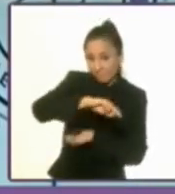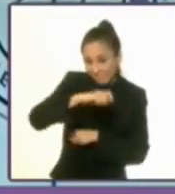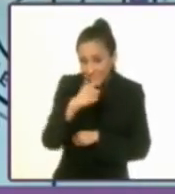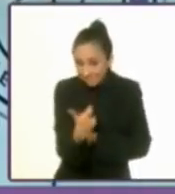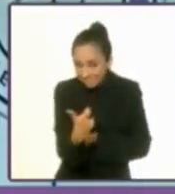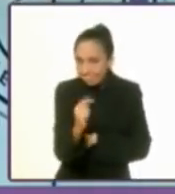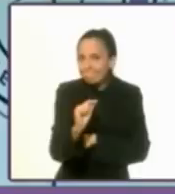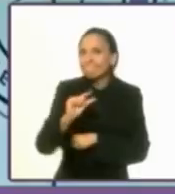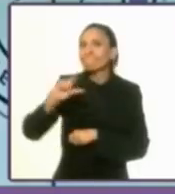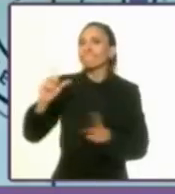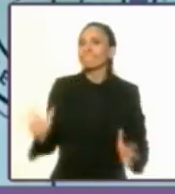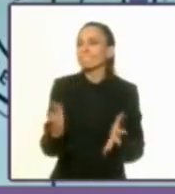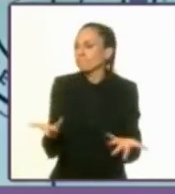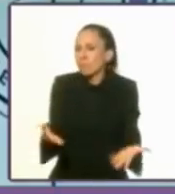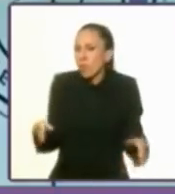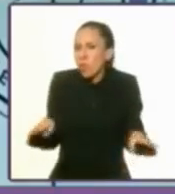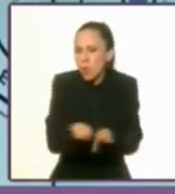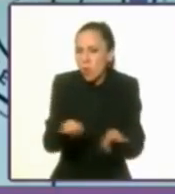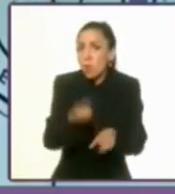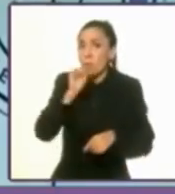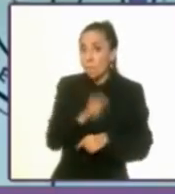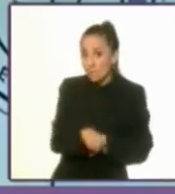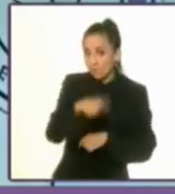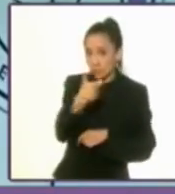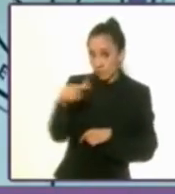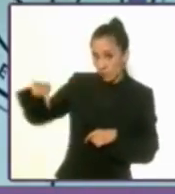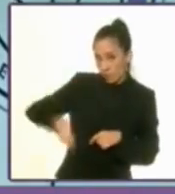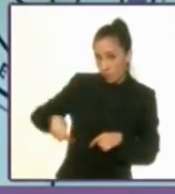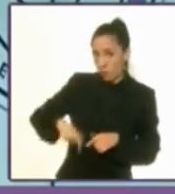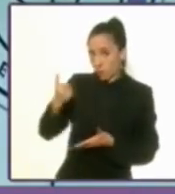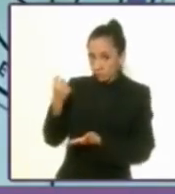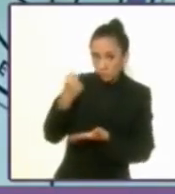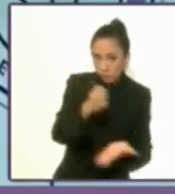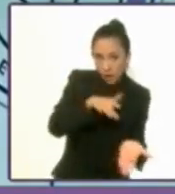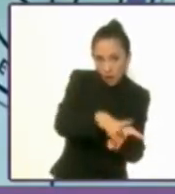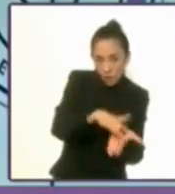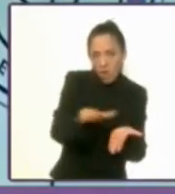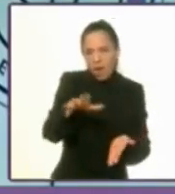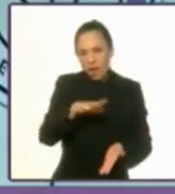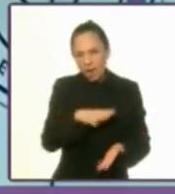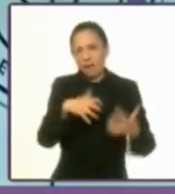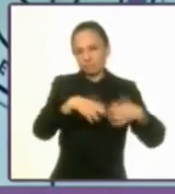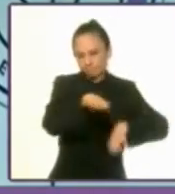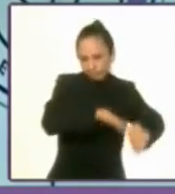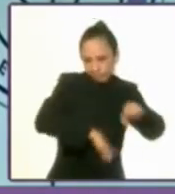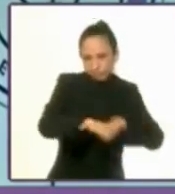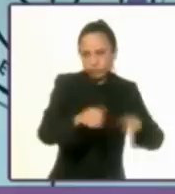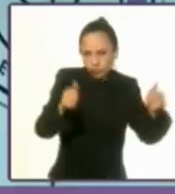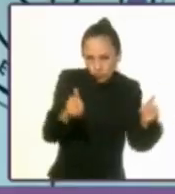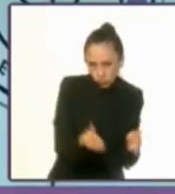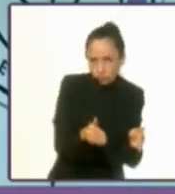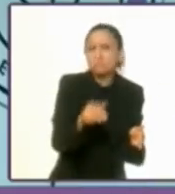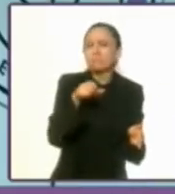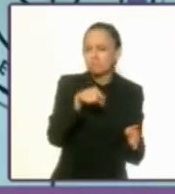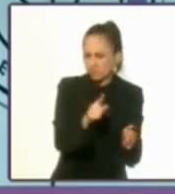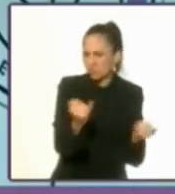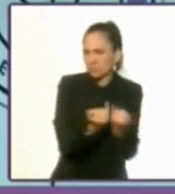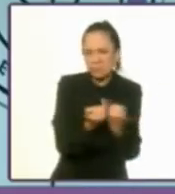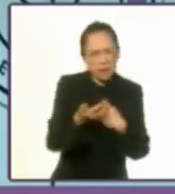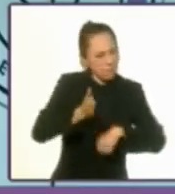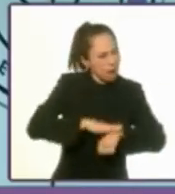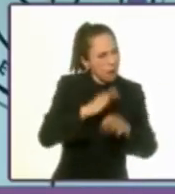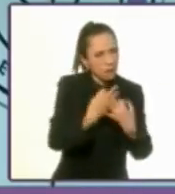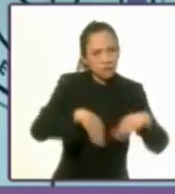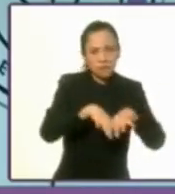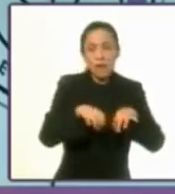aplicando el recurso público para las microempresas y principalmente para las personas que necesitan